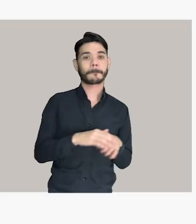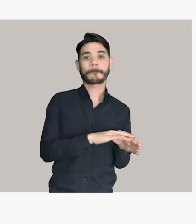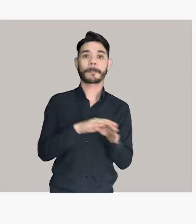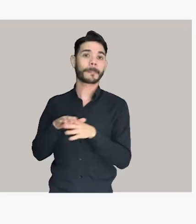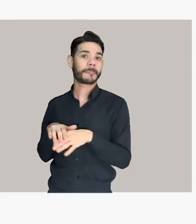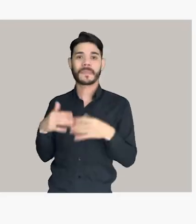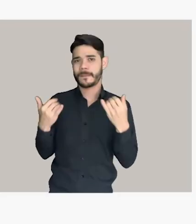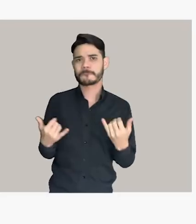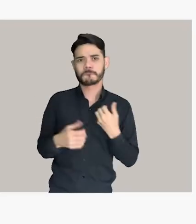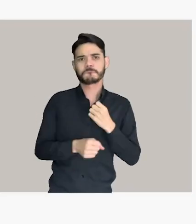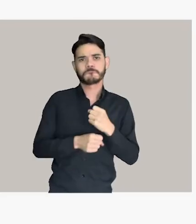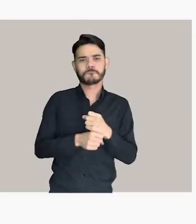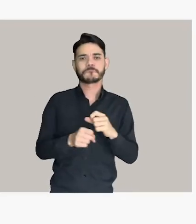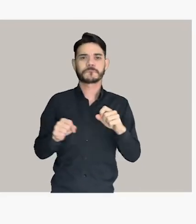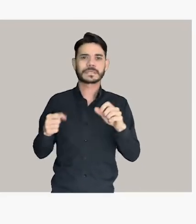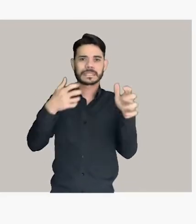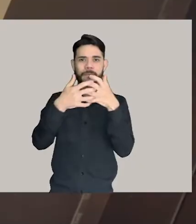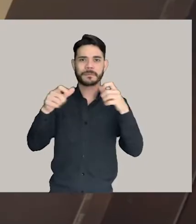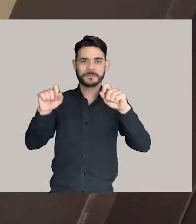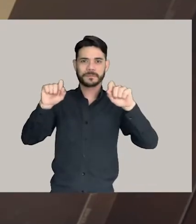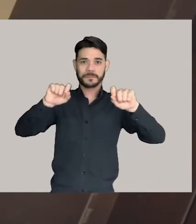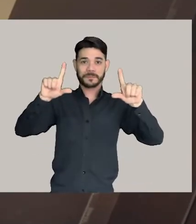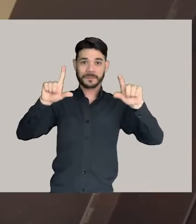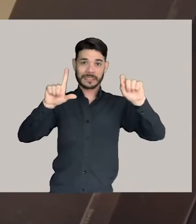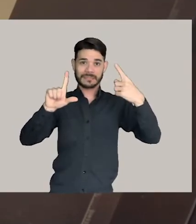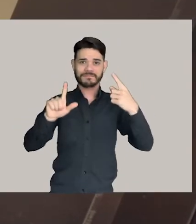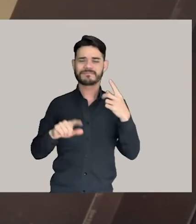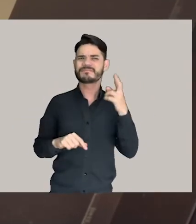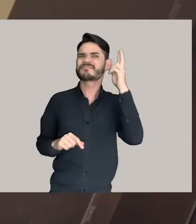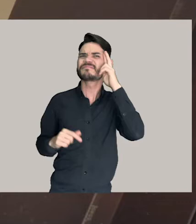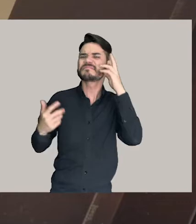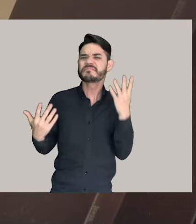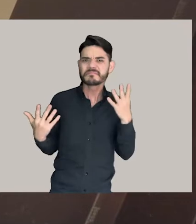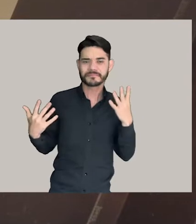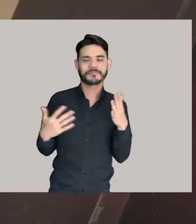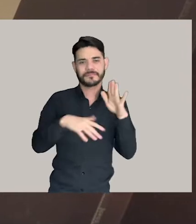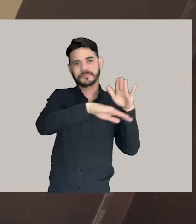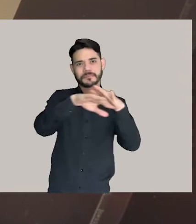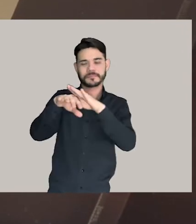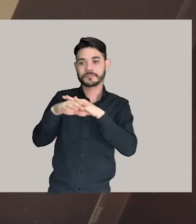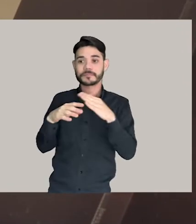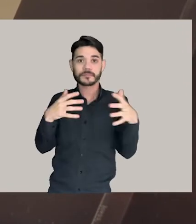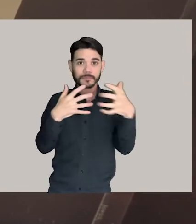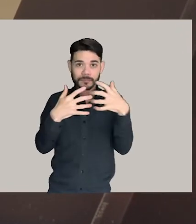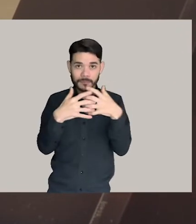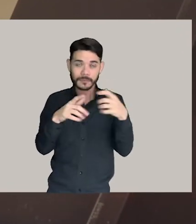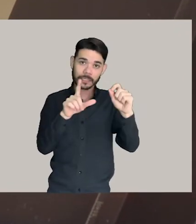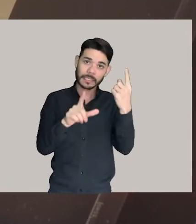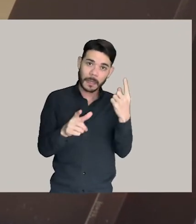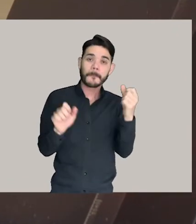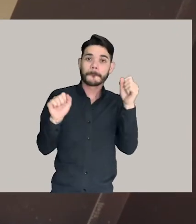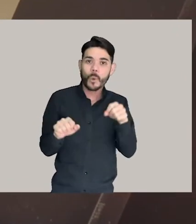Actualmente yo trabajo mucho en sistema digital por varias razones, porque el sistema digital, entre otras,